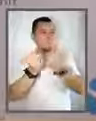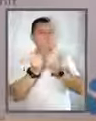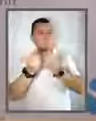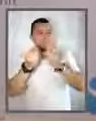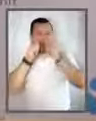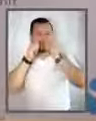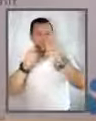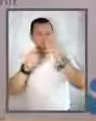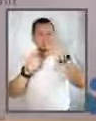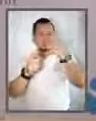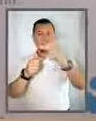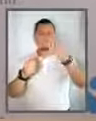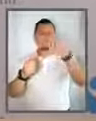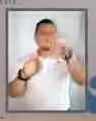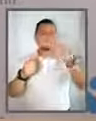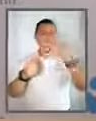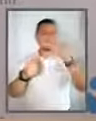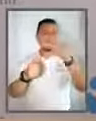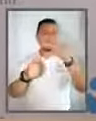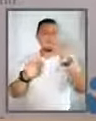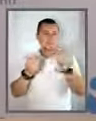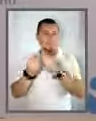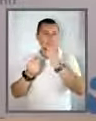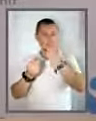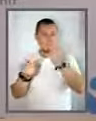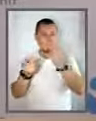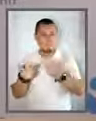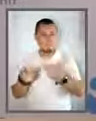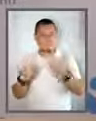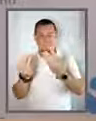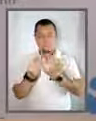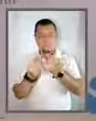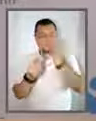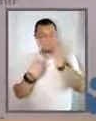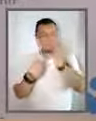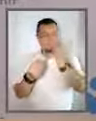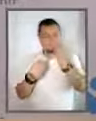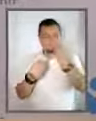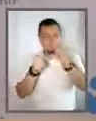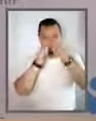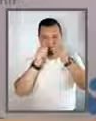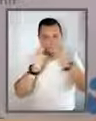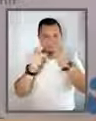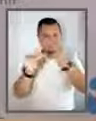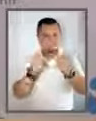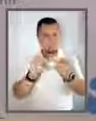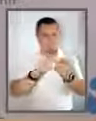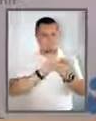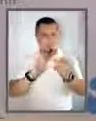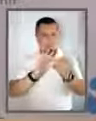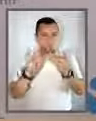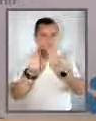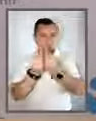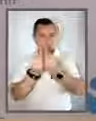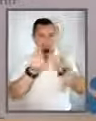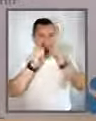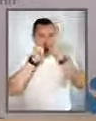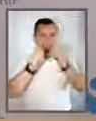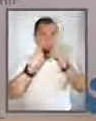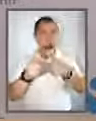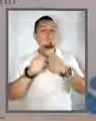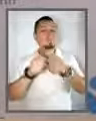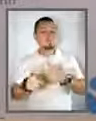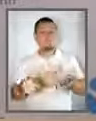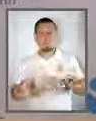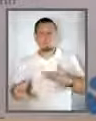acreditarse ante el INDRE. Ellos están haciendo los preparativos, la capacitación del personal de los laboratorios para que